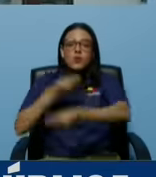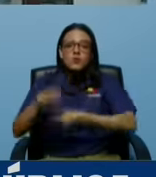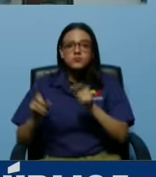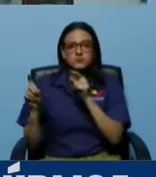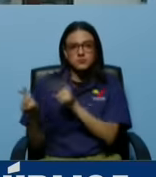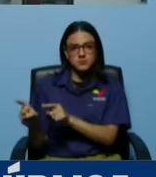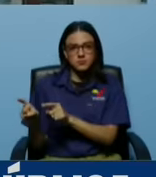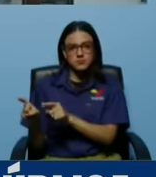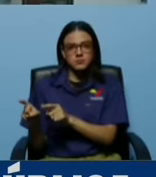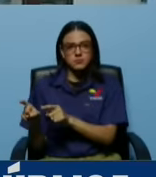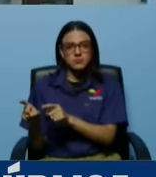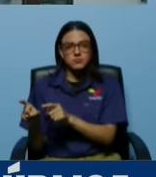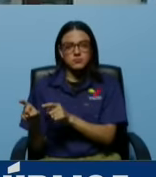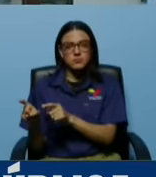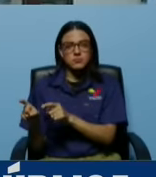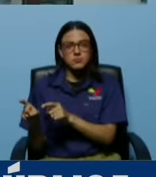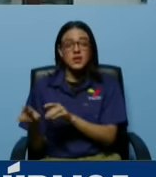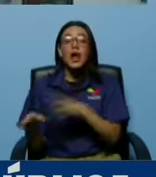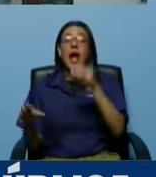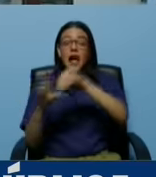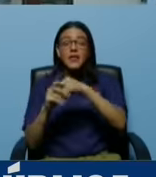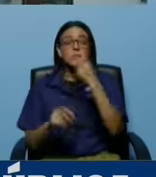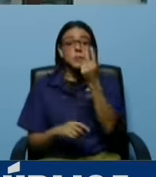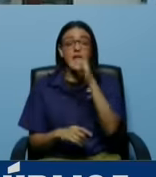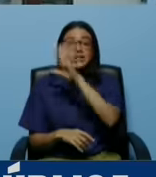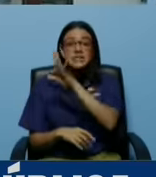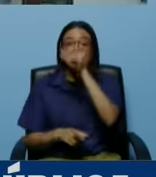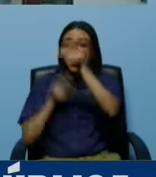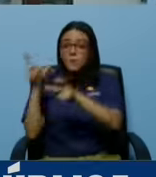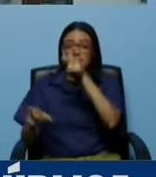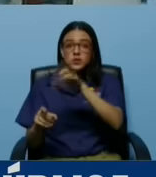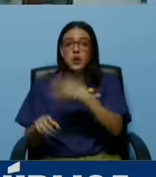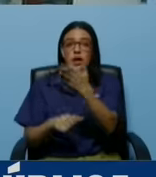incluso entre las 25 personas que mató,